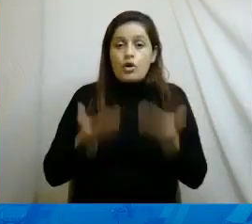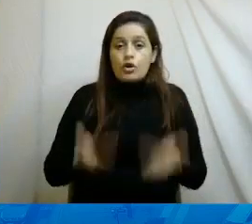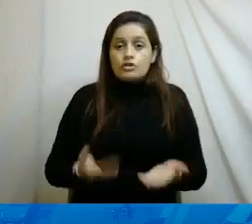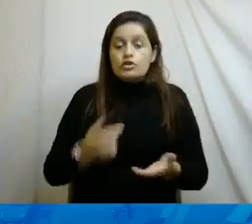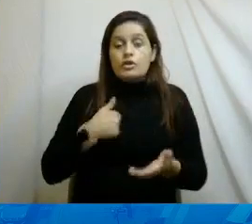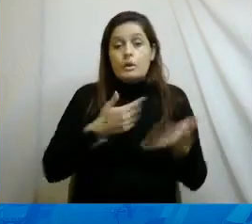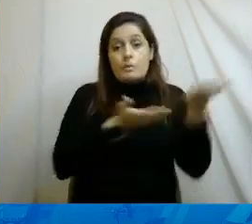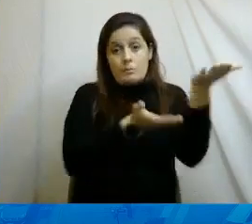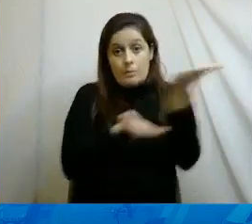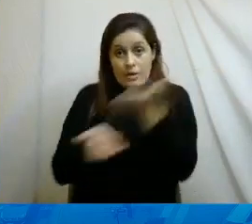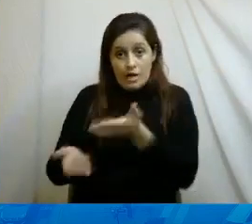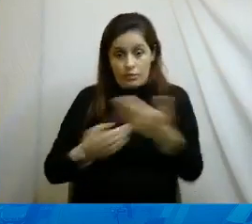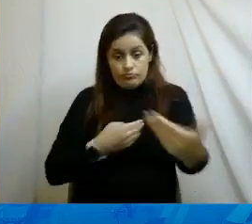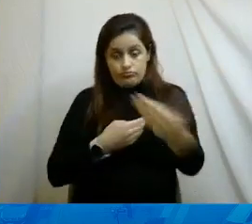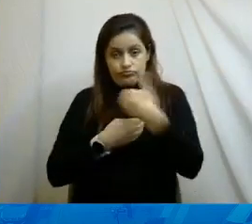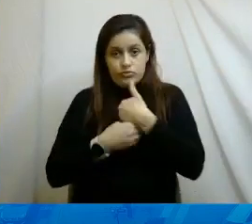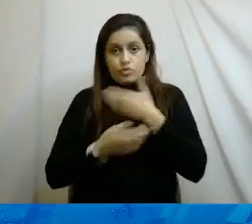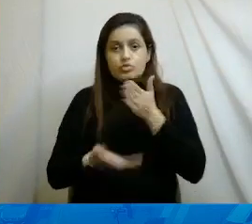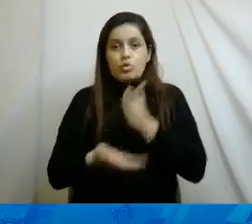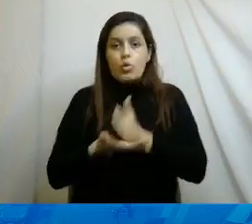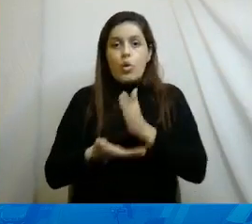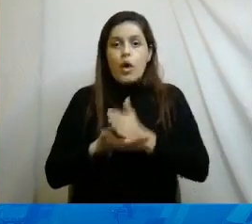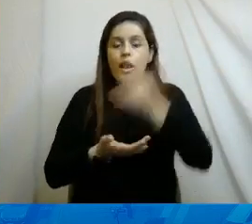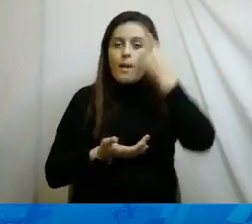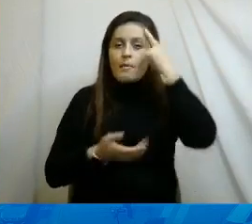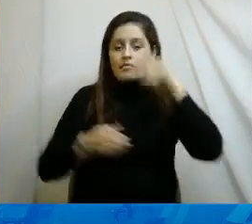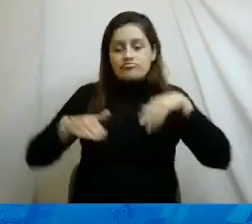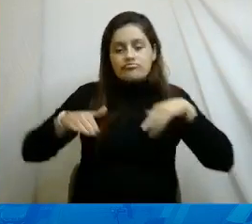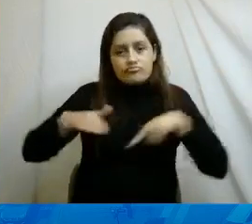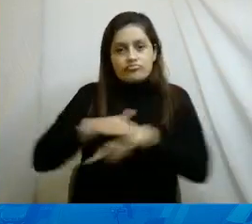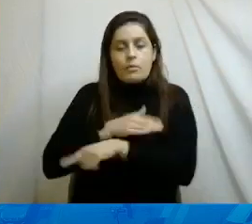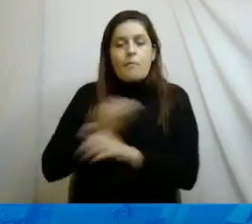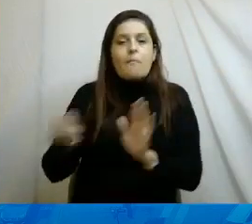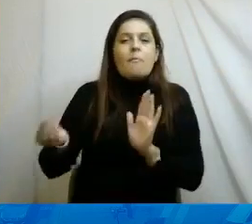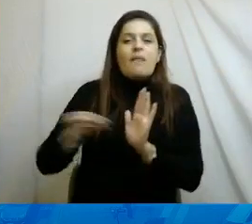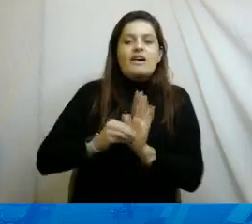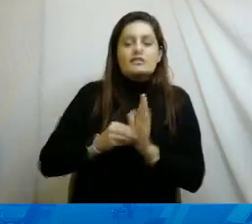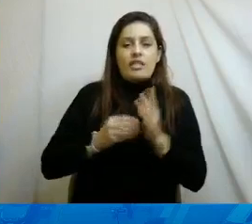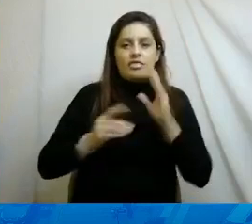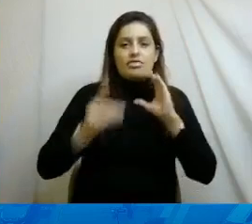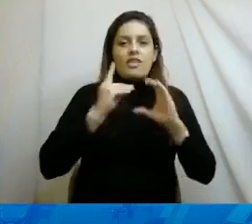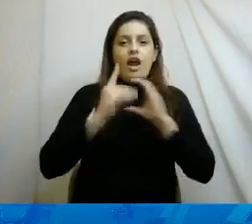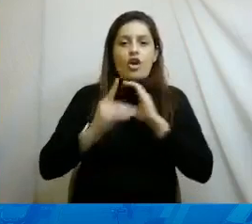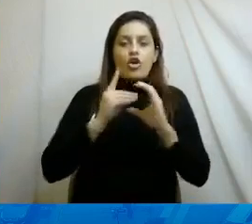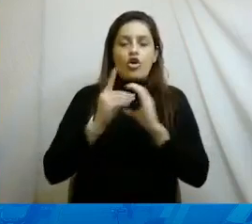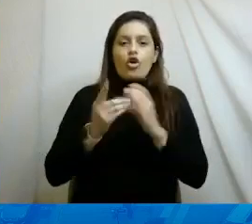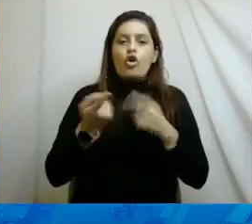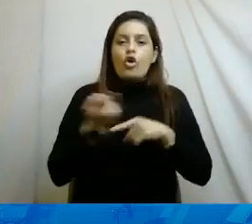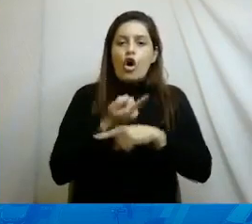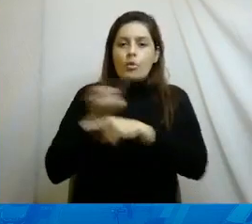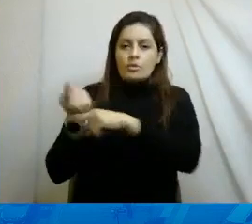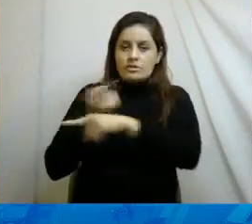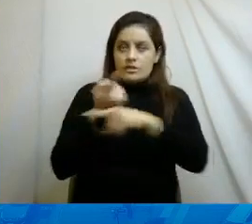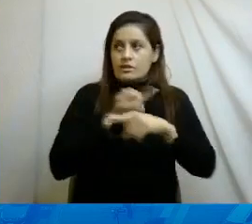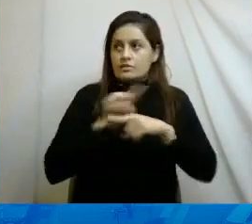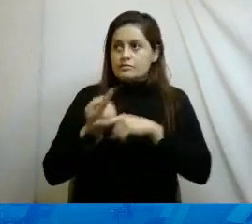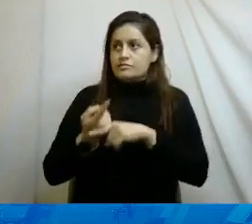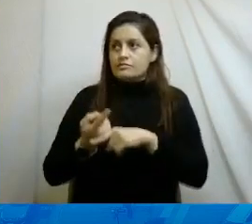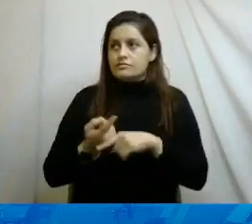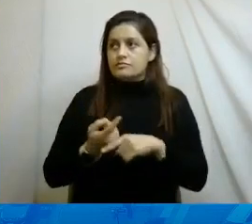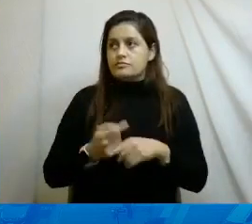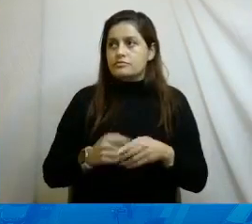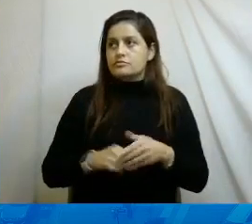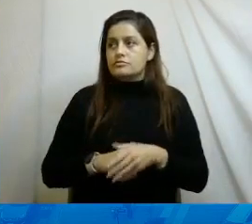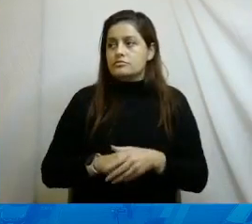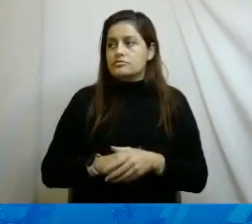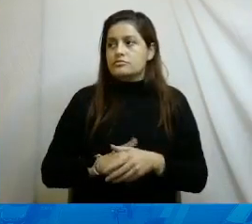los invitamos a acercarse a nuestra comunidad para interiorizarse de la situación y dialogar en conjunto acerca de los hechos ocurridos.